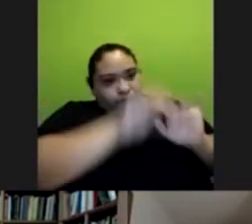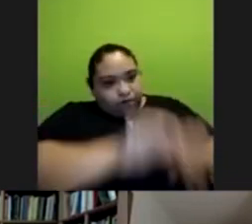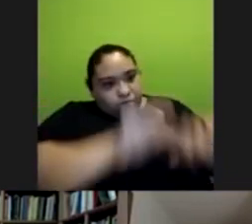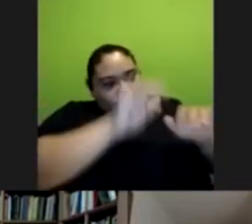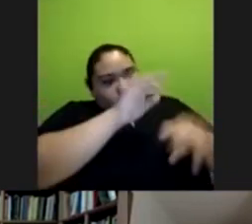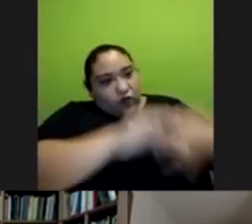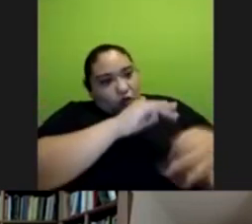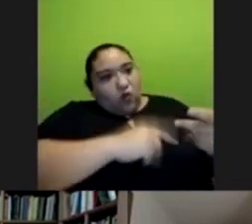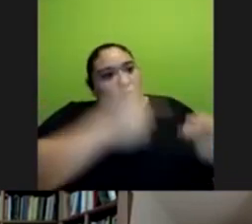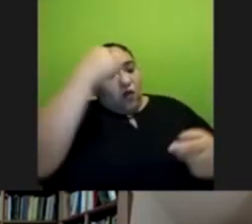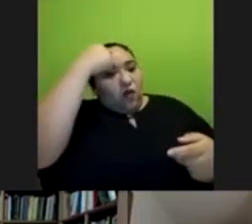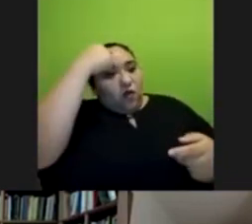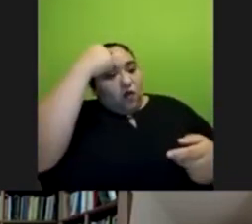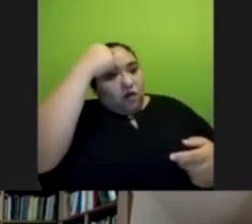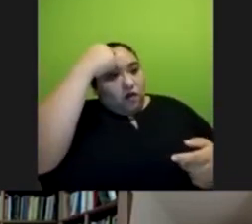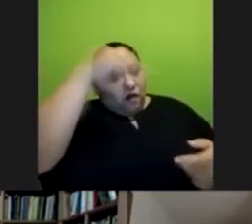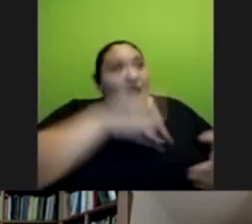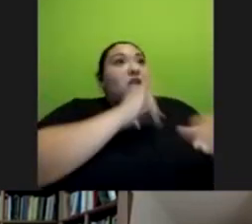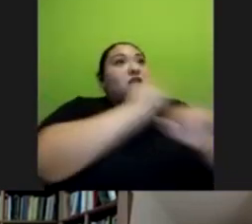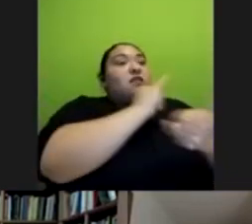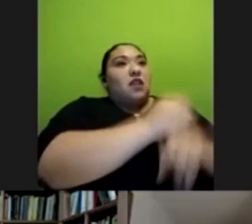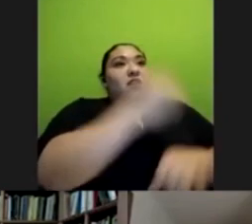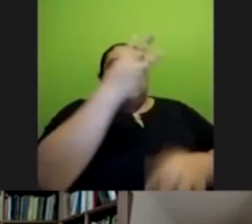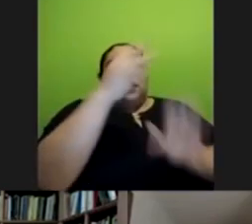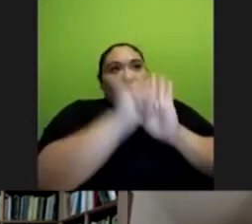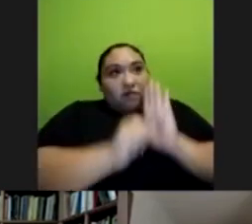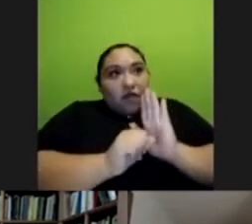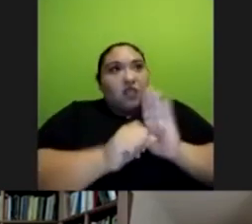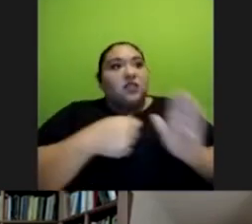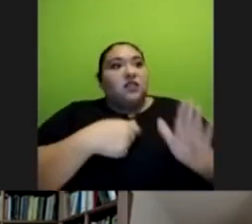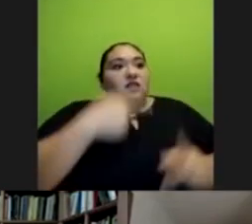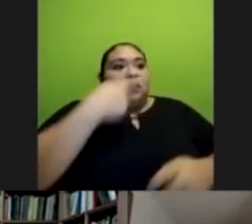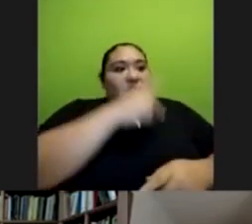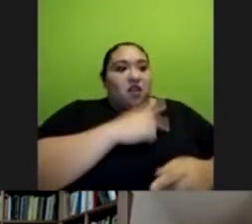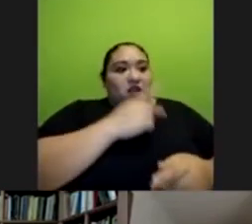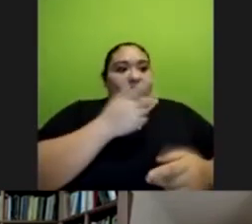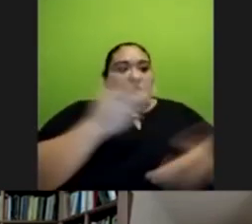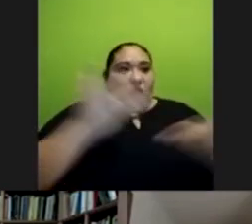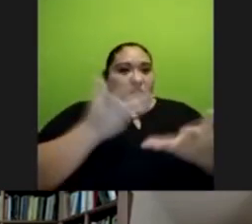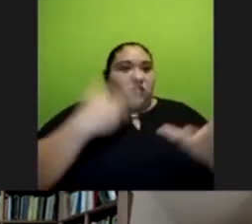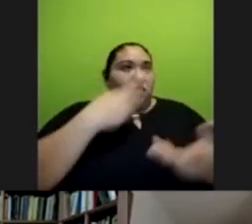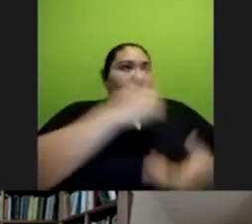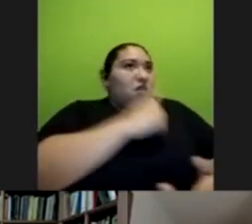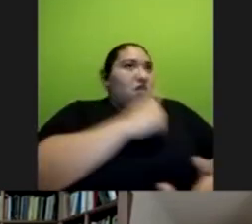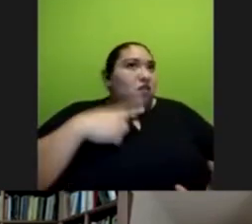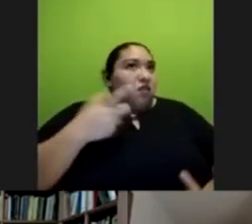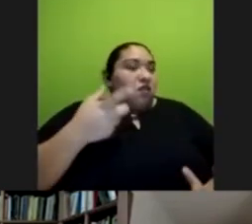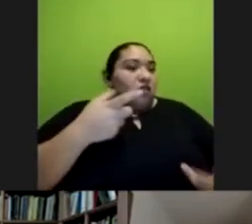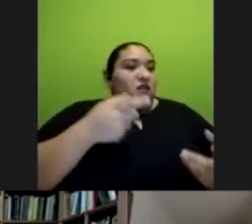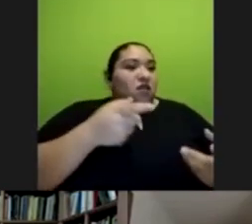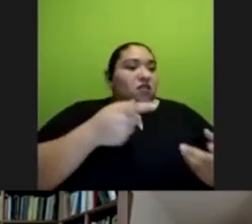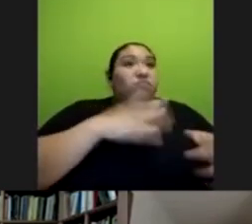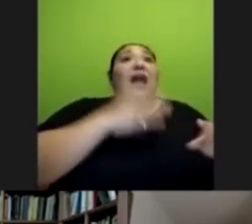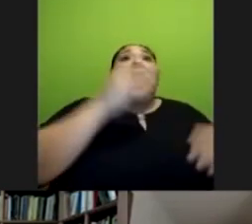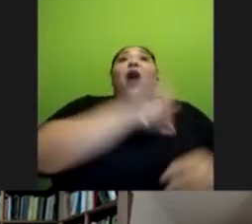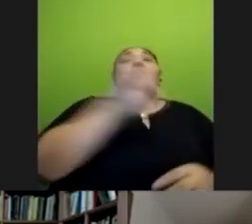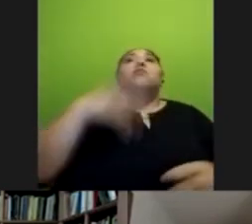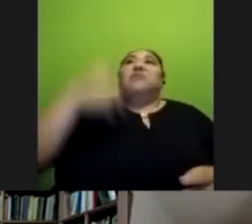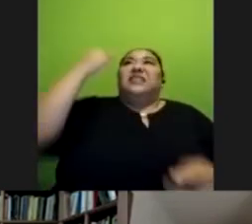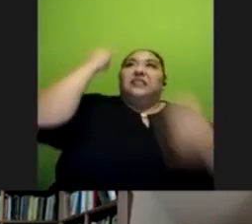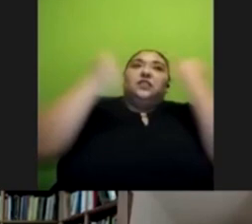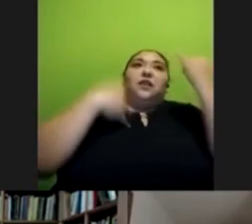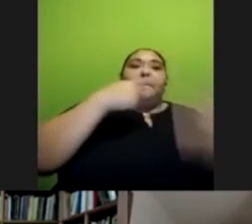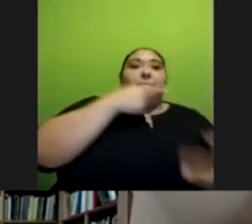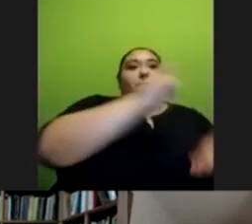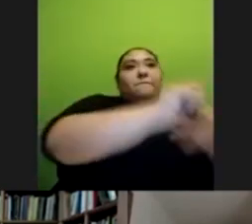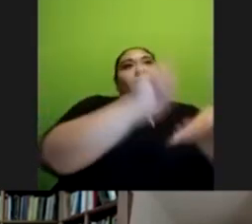digo, es una institución grande, pero no se puede comparar con lo que tiene que hacer la SEP. Pero creo que cosas en ese sentido se tendrían que hacer y donde